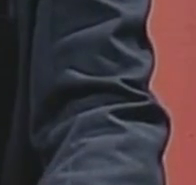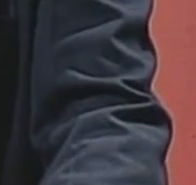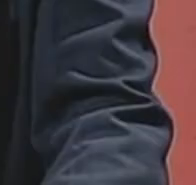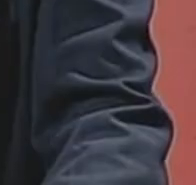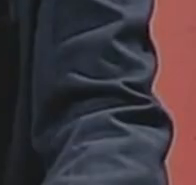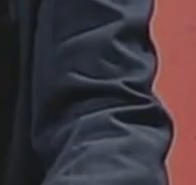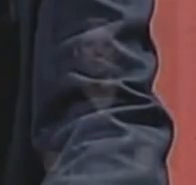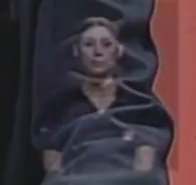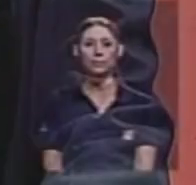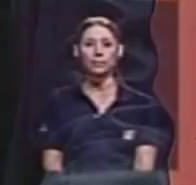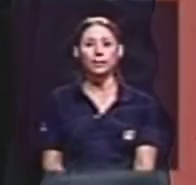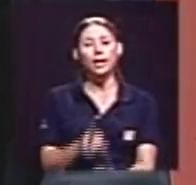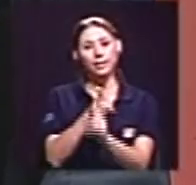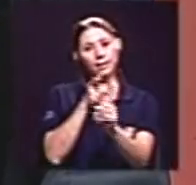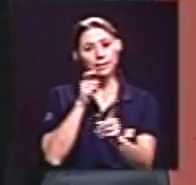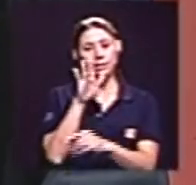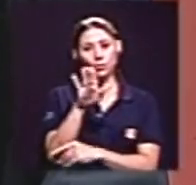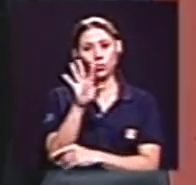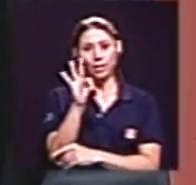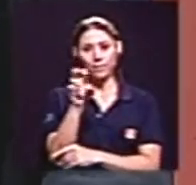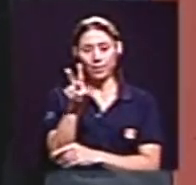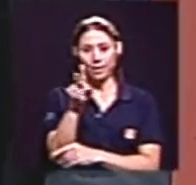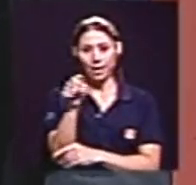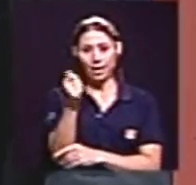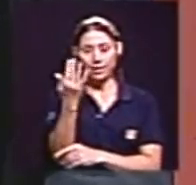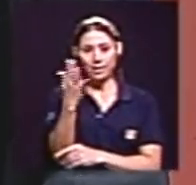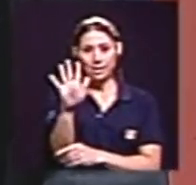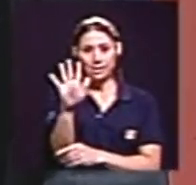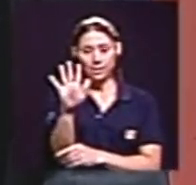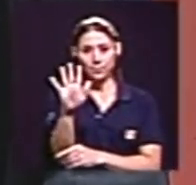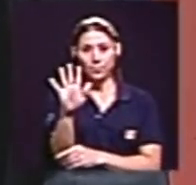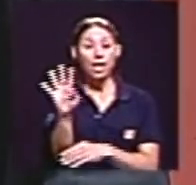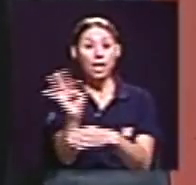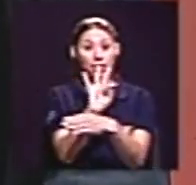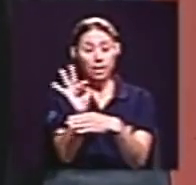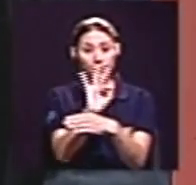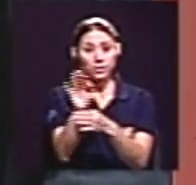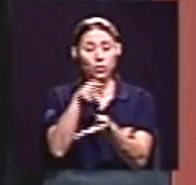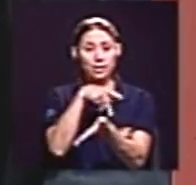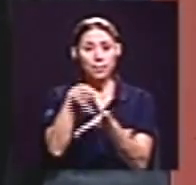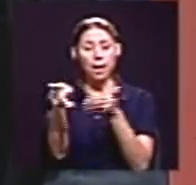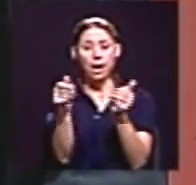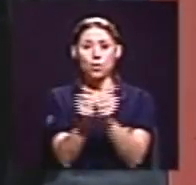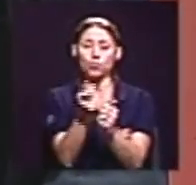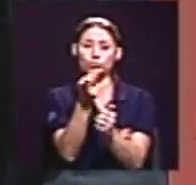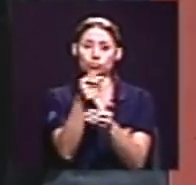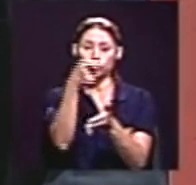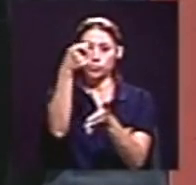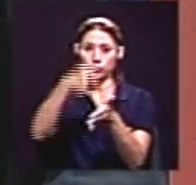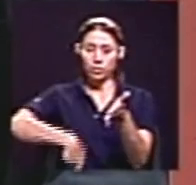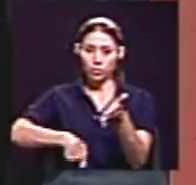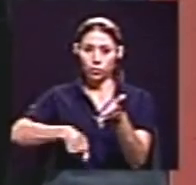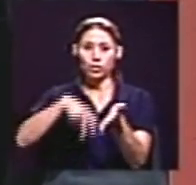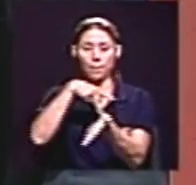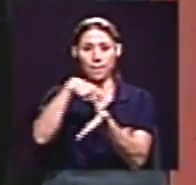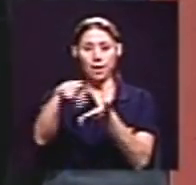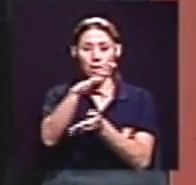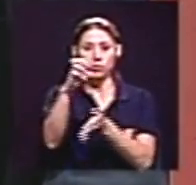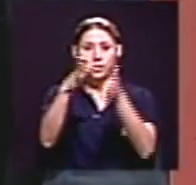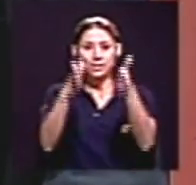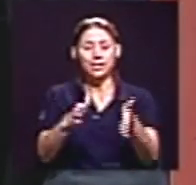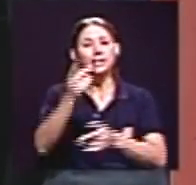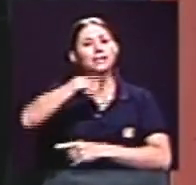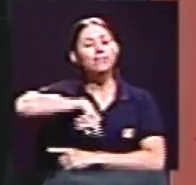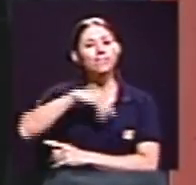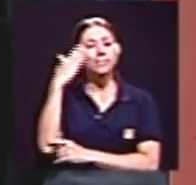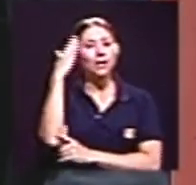SUTV, Canal 15, la televisión que se paga con los impuestos que tributan los costarricenses. Les